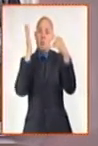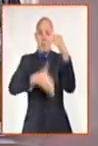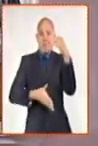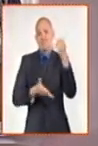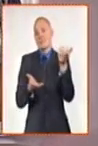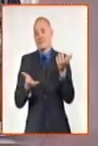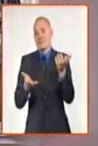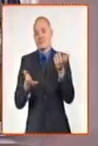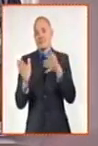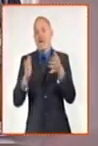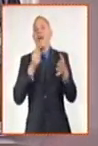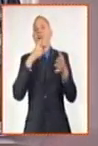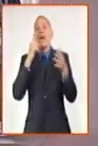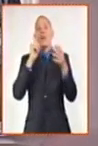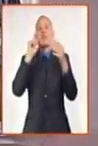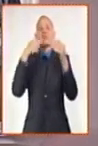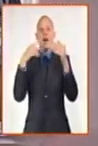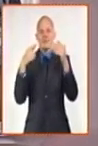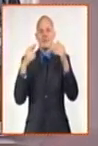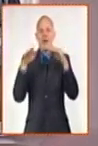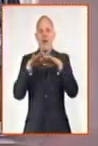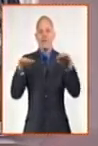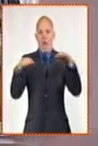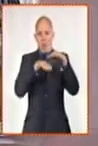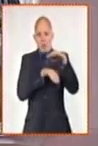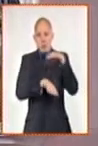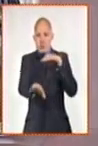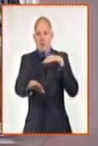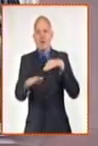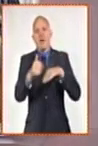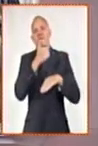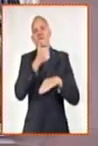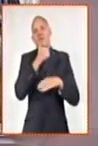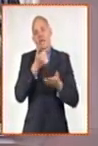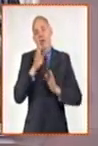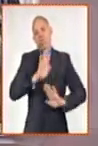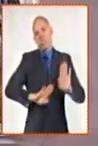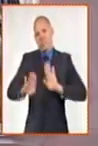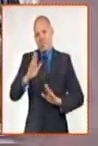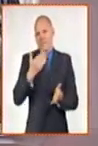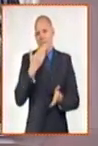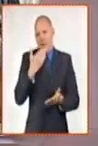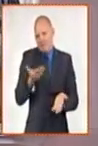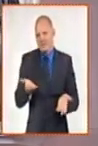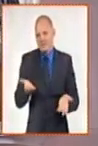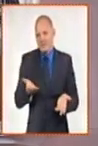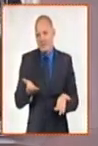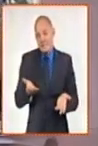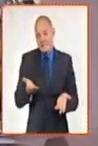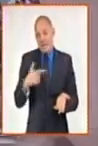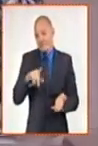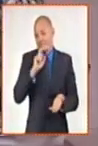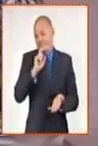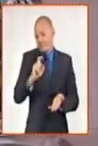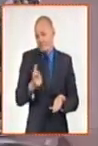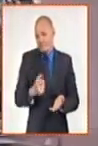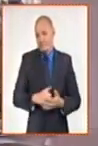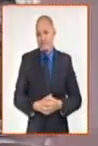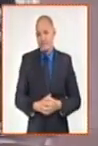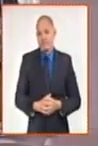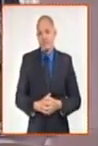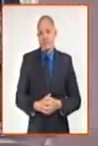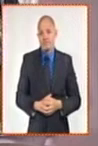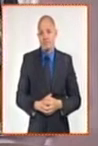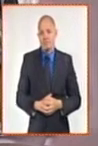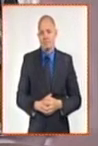distribución que tiene un nivel de, por supuesto, de fortaleza menor, es la que más está sujeta a daños de este